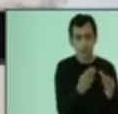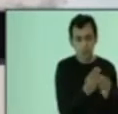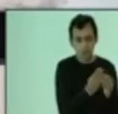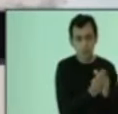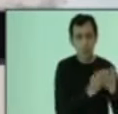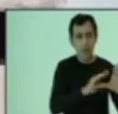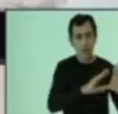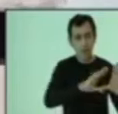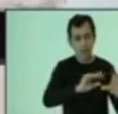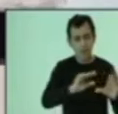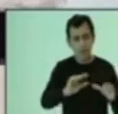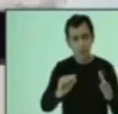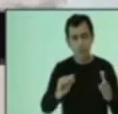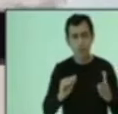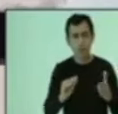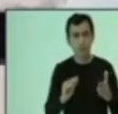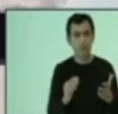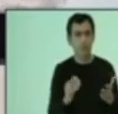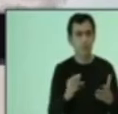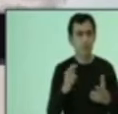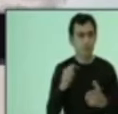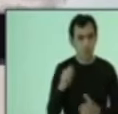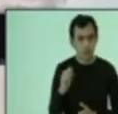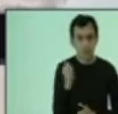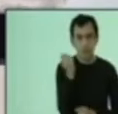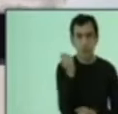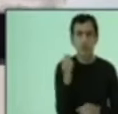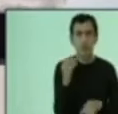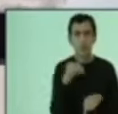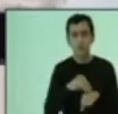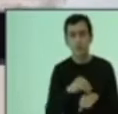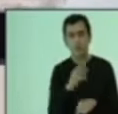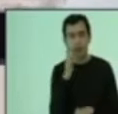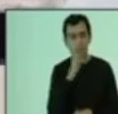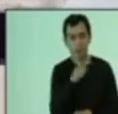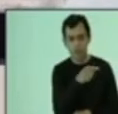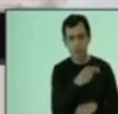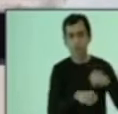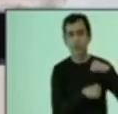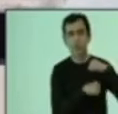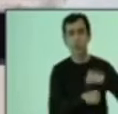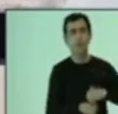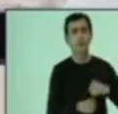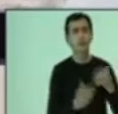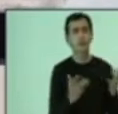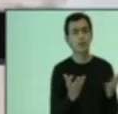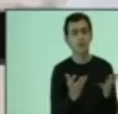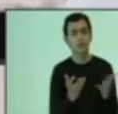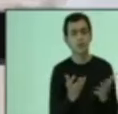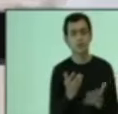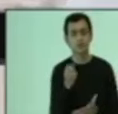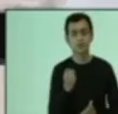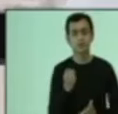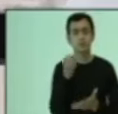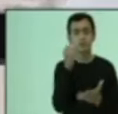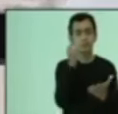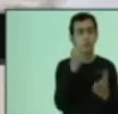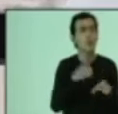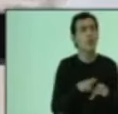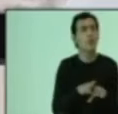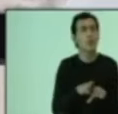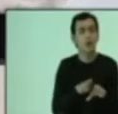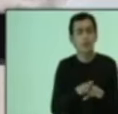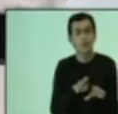sector, incorporando además la tecnología. Le pregunto desde el ayuntamiento, ¿qué área y cuántos recursos o de dónde saldría